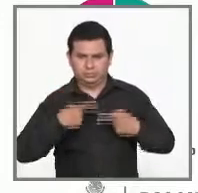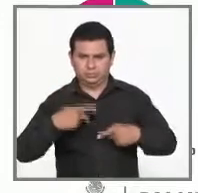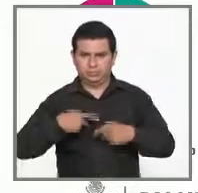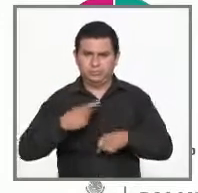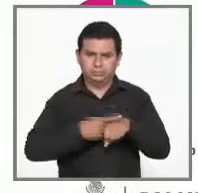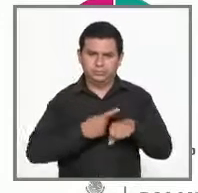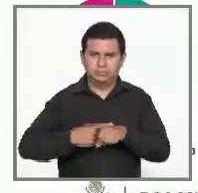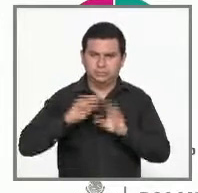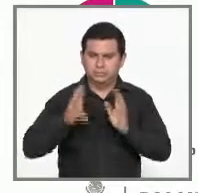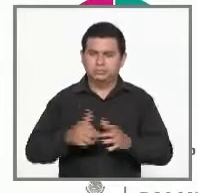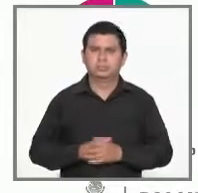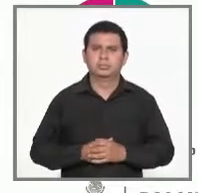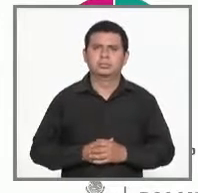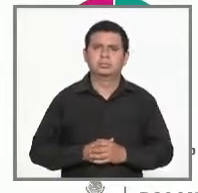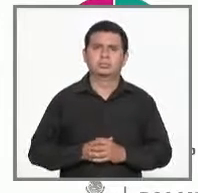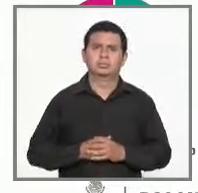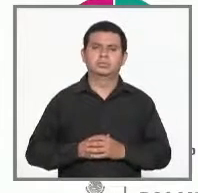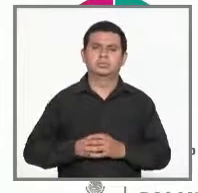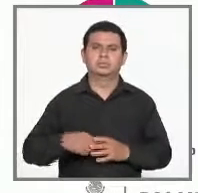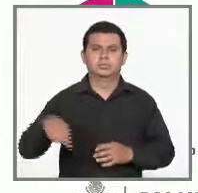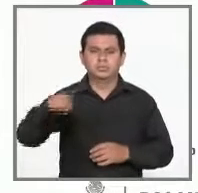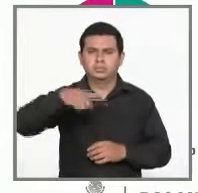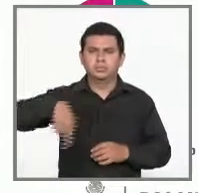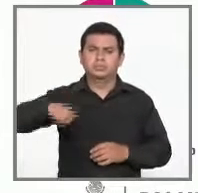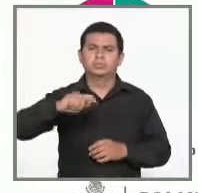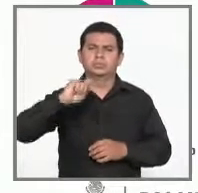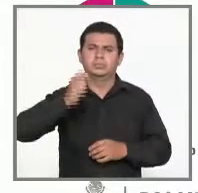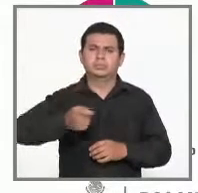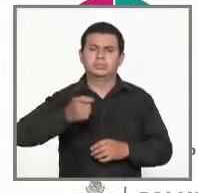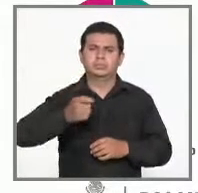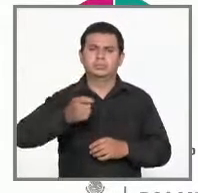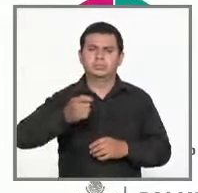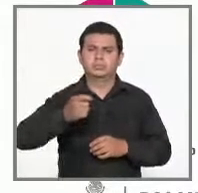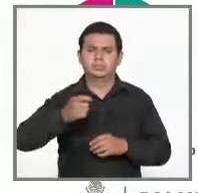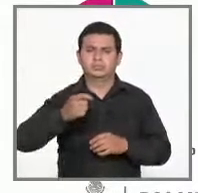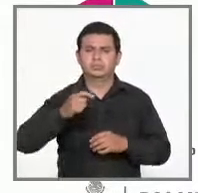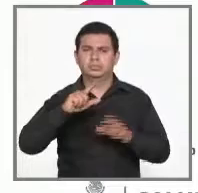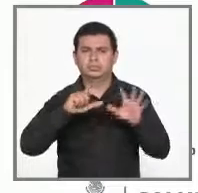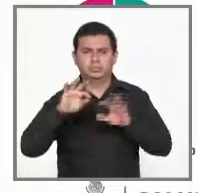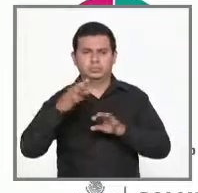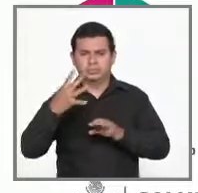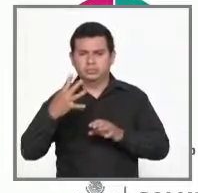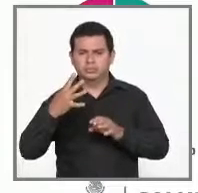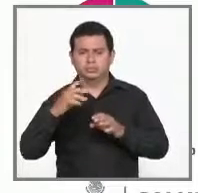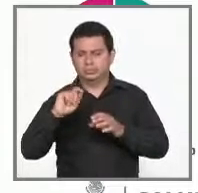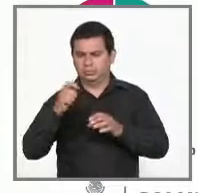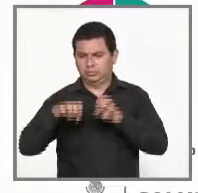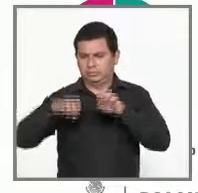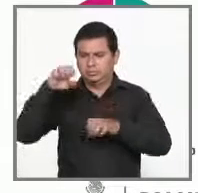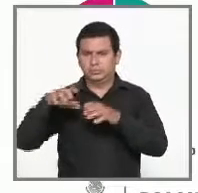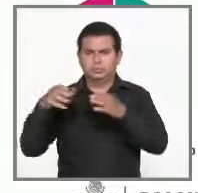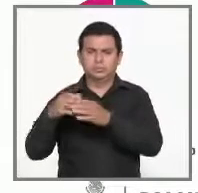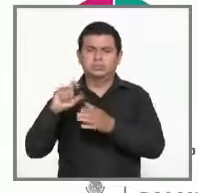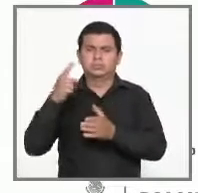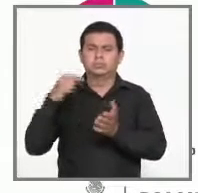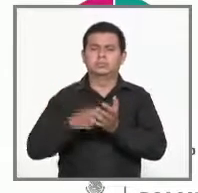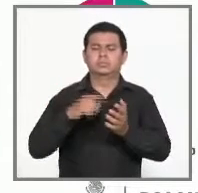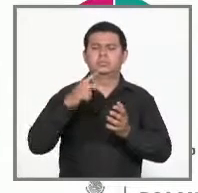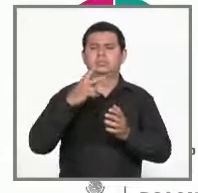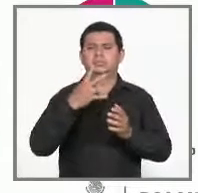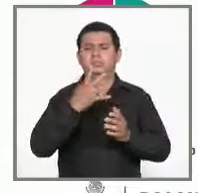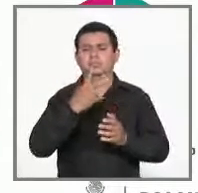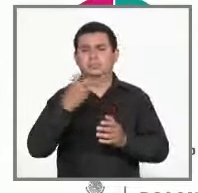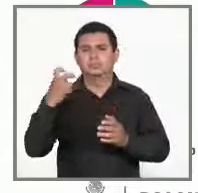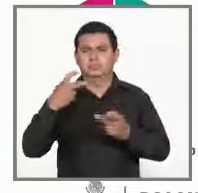confirmados en este caso sobresaliendo en el rango de edad de 25 a 44 años con 21 mil 200